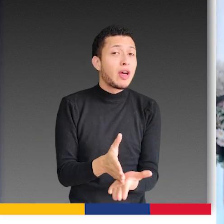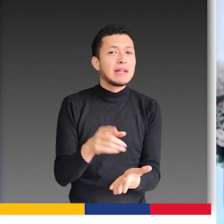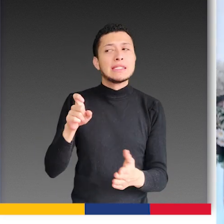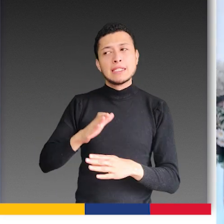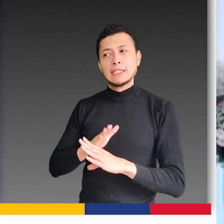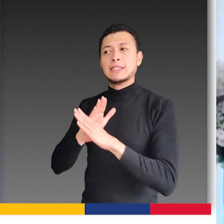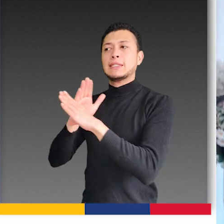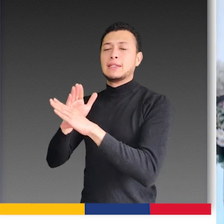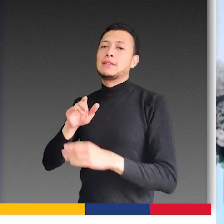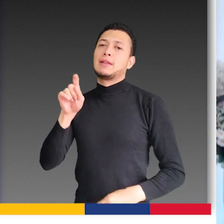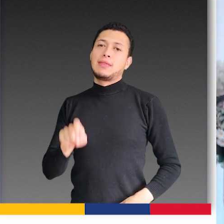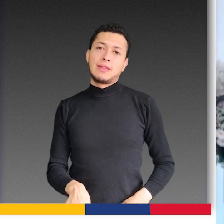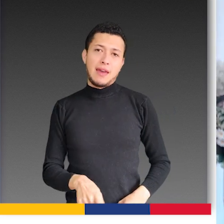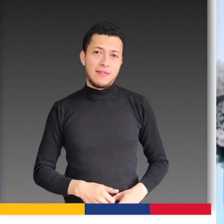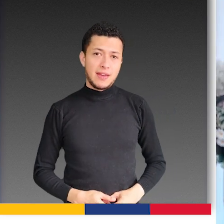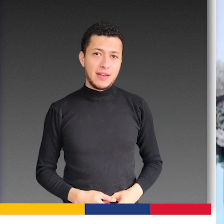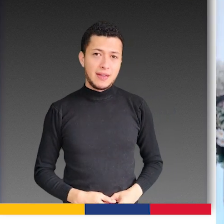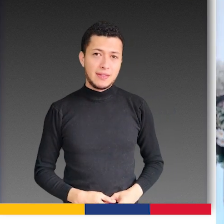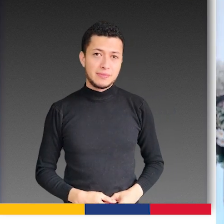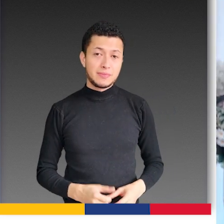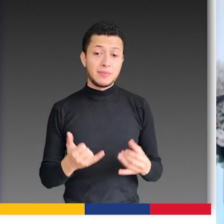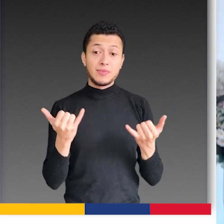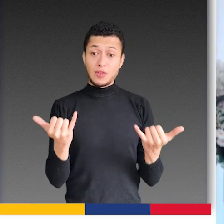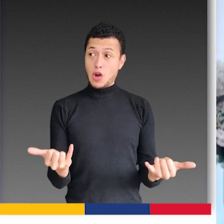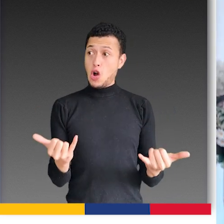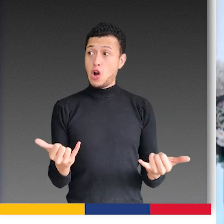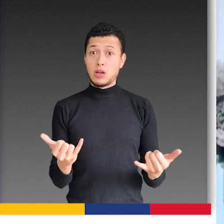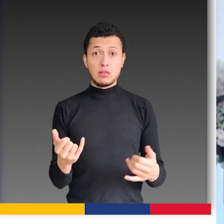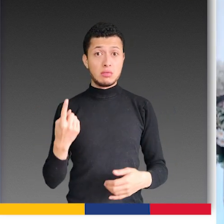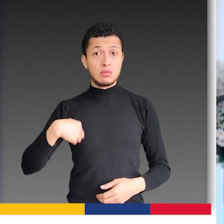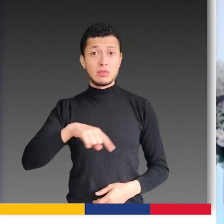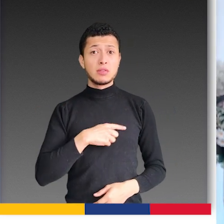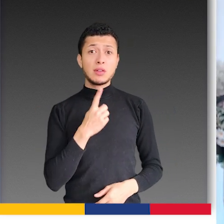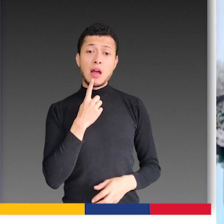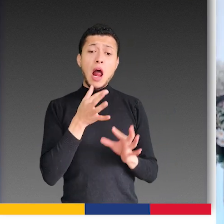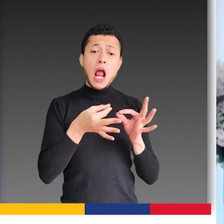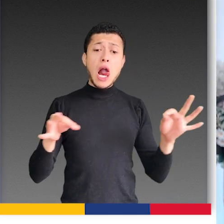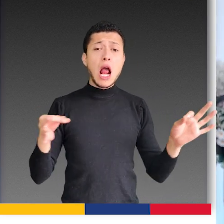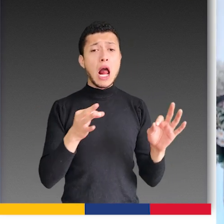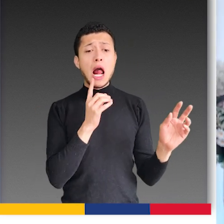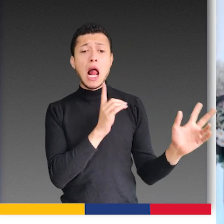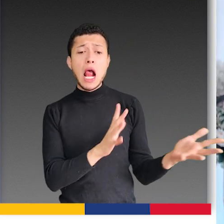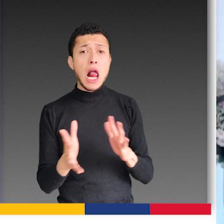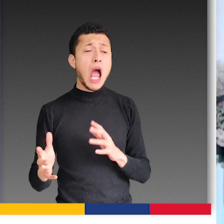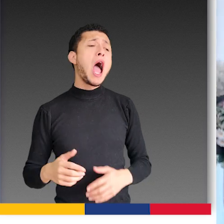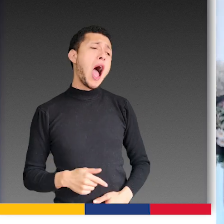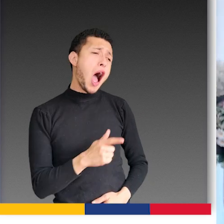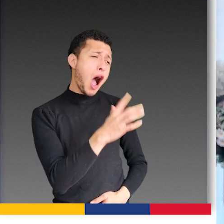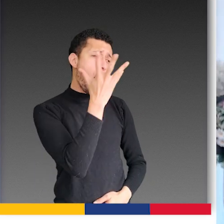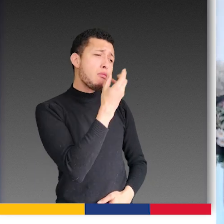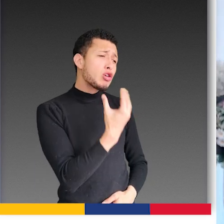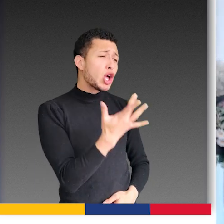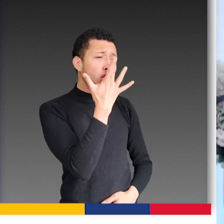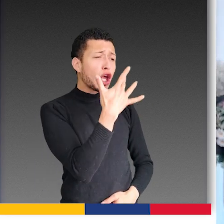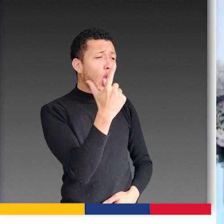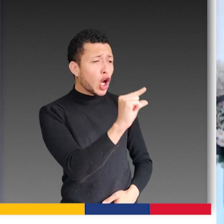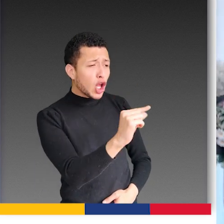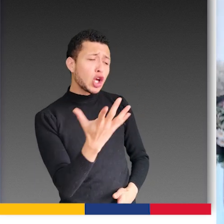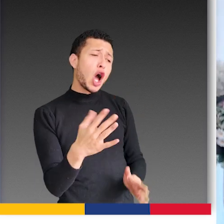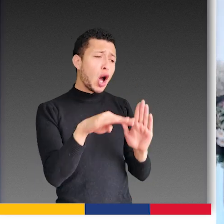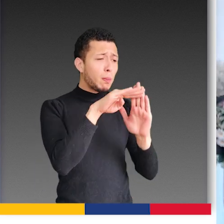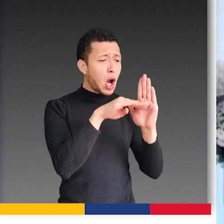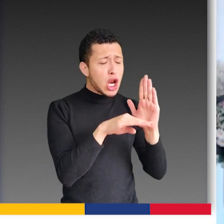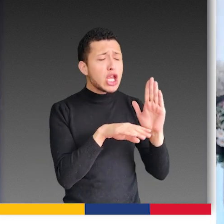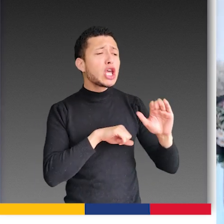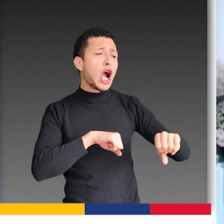sistema colonial y racista es parte de lo que tenemos que combatir. O no diciendo, ay, a mí me gustan los negritos,